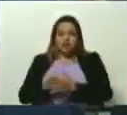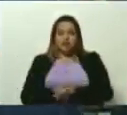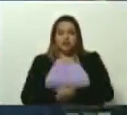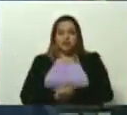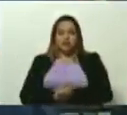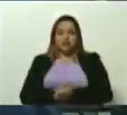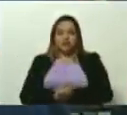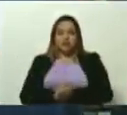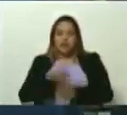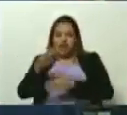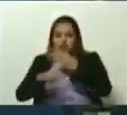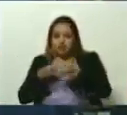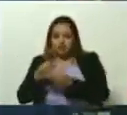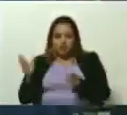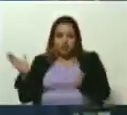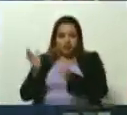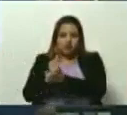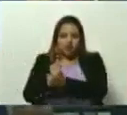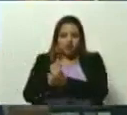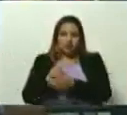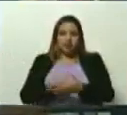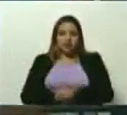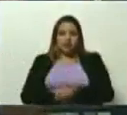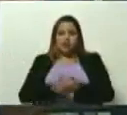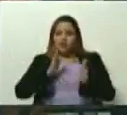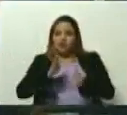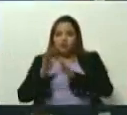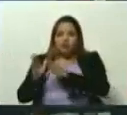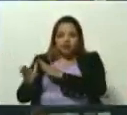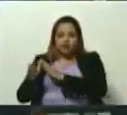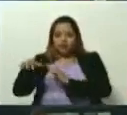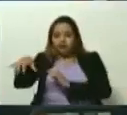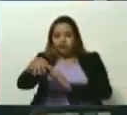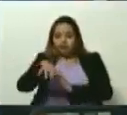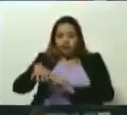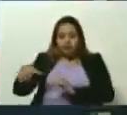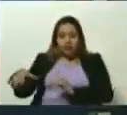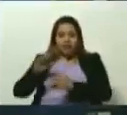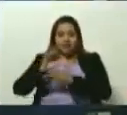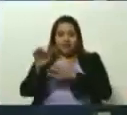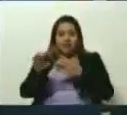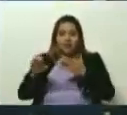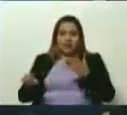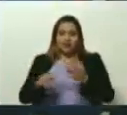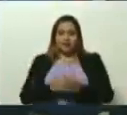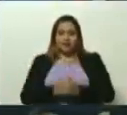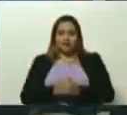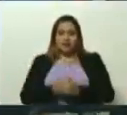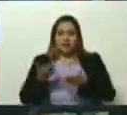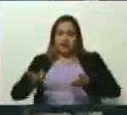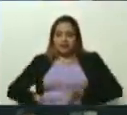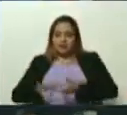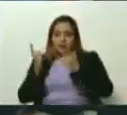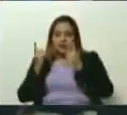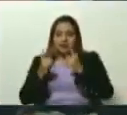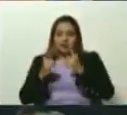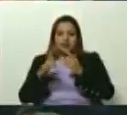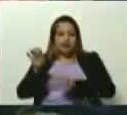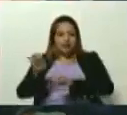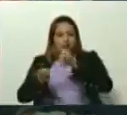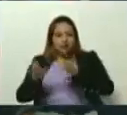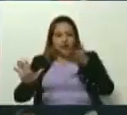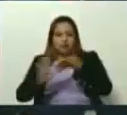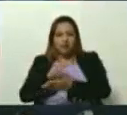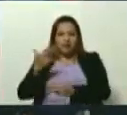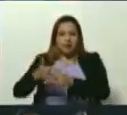hemos logrado. Tenemos una organización regional, regiones estratégicas que permiten el análisis de